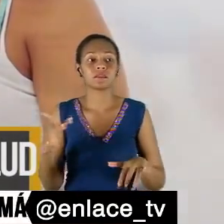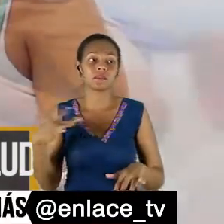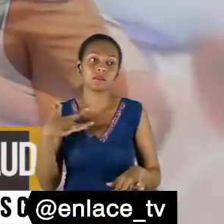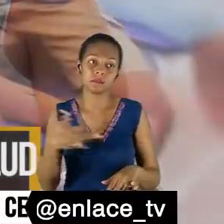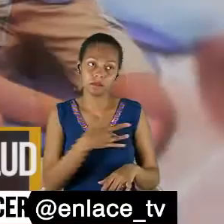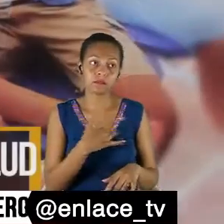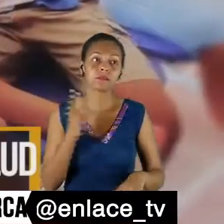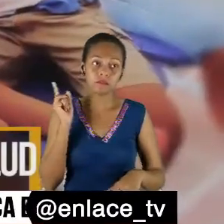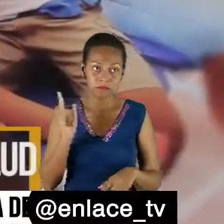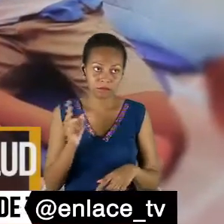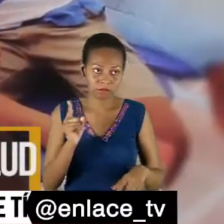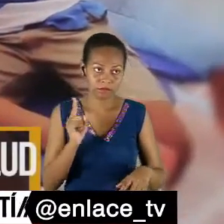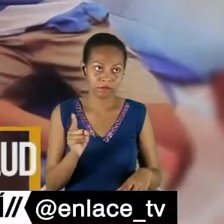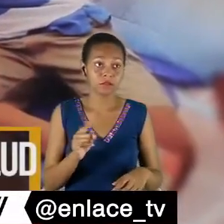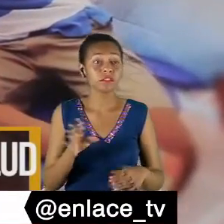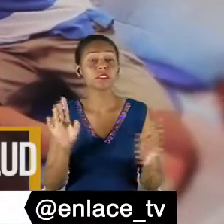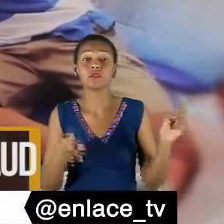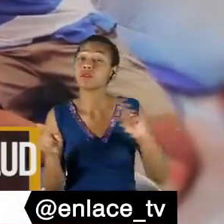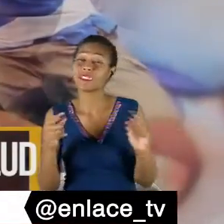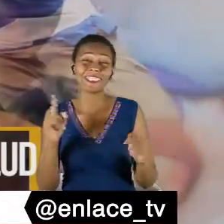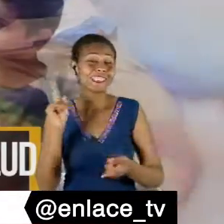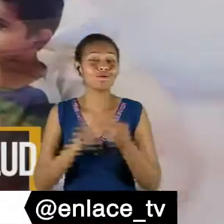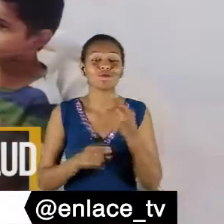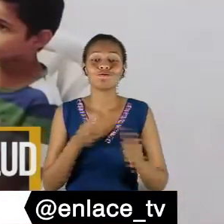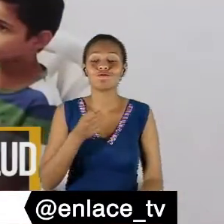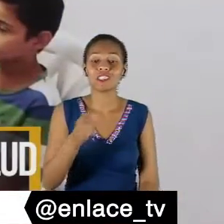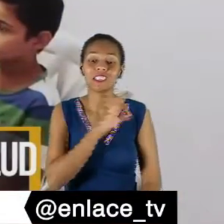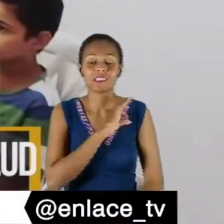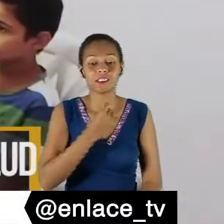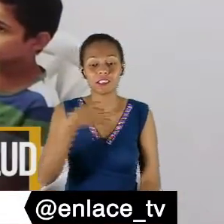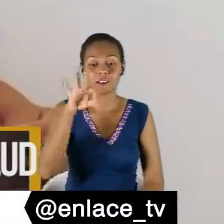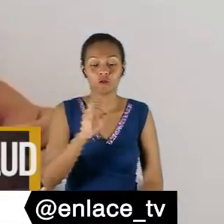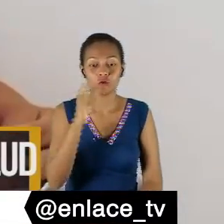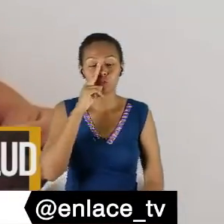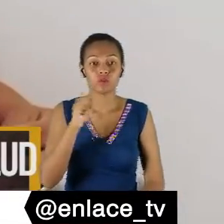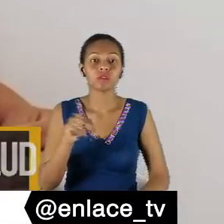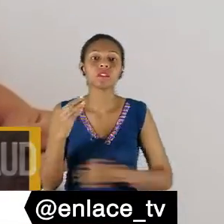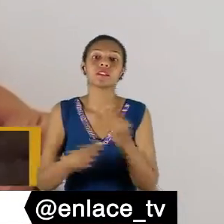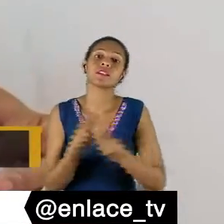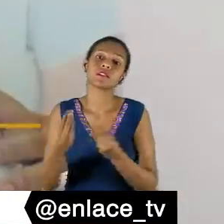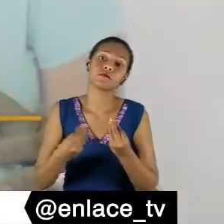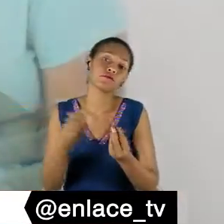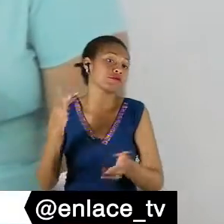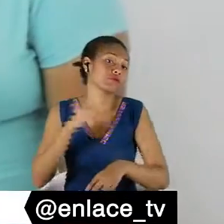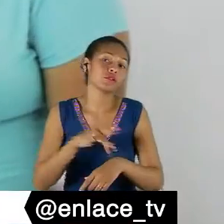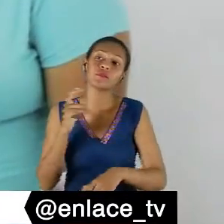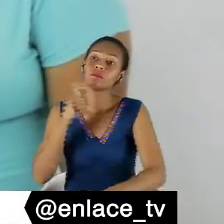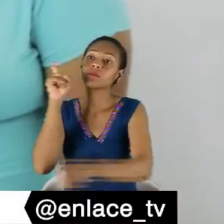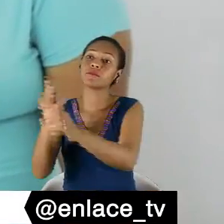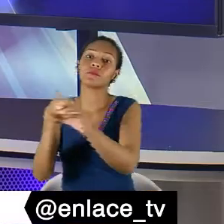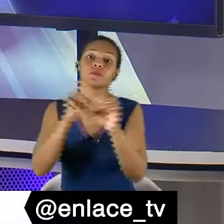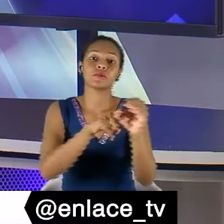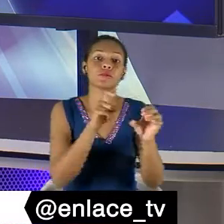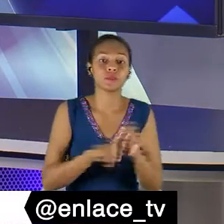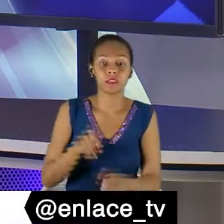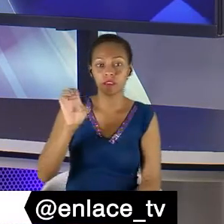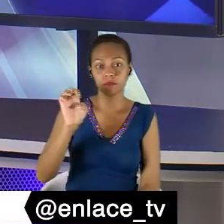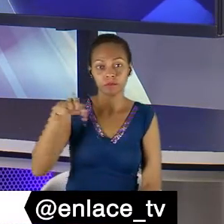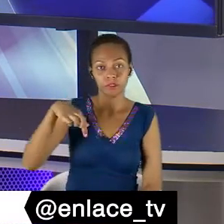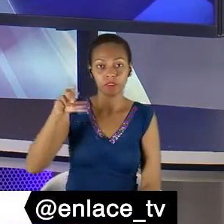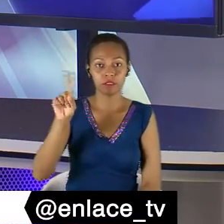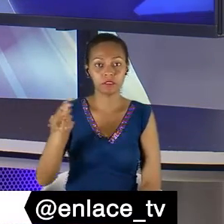quienes no puedan hacerlo este sábado 18 de junio deberán dirigirse luego a cada una de las EPS habilitadas. Y